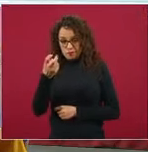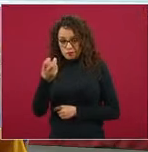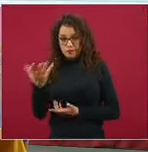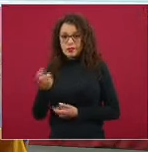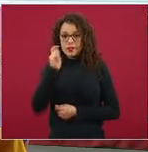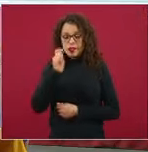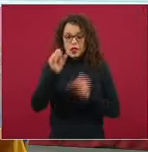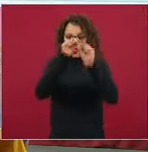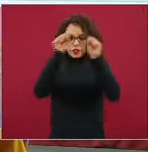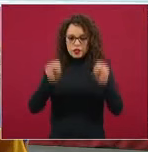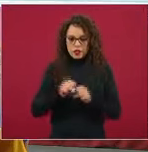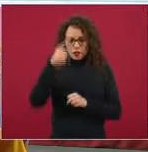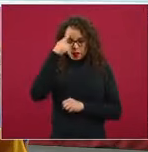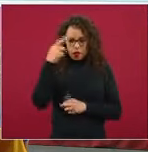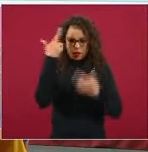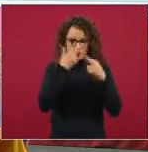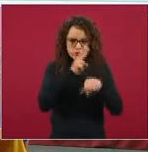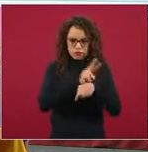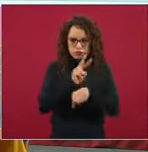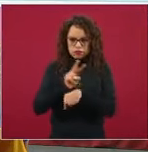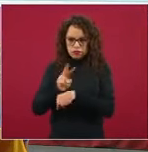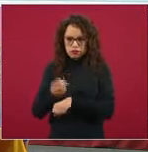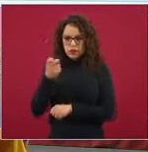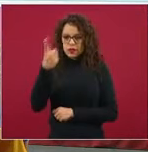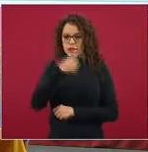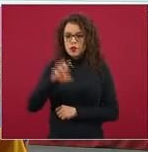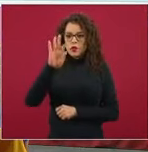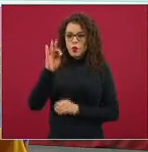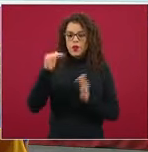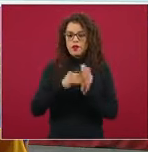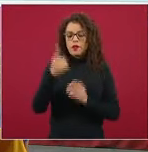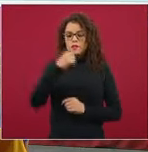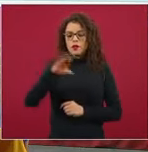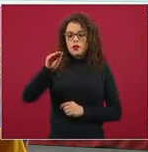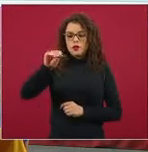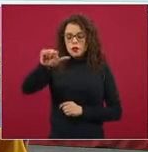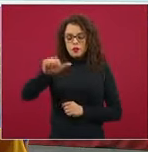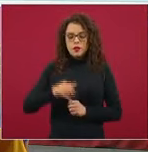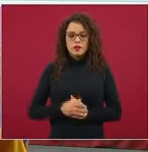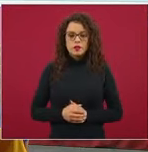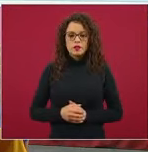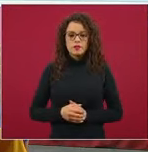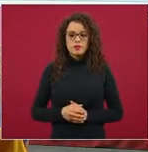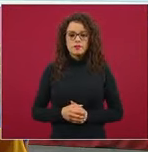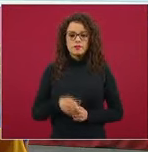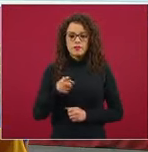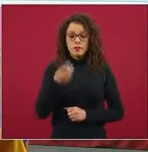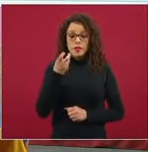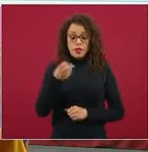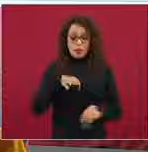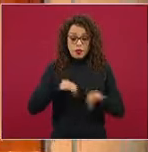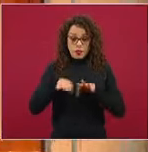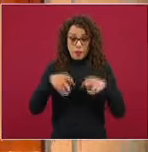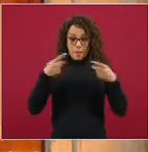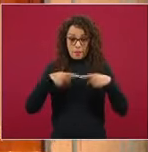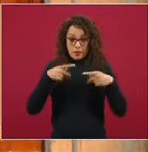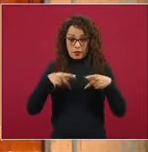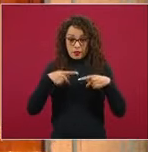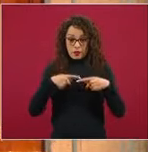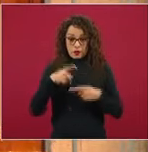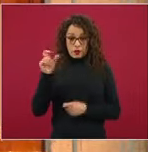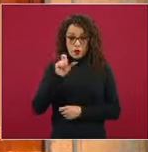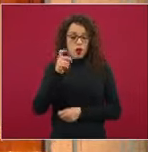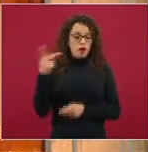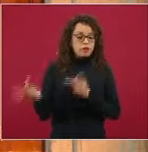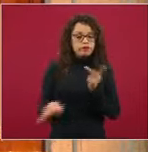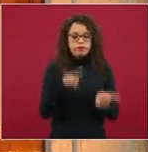dice con este número, 140.196, es que es la profesión que la persona al momento de ser